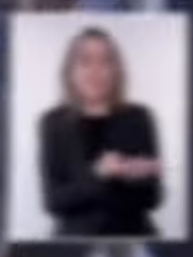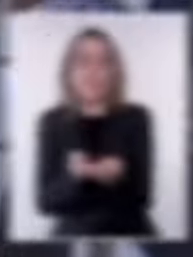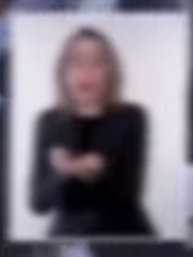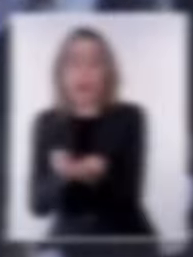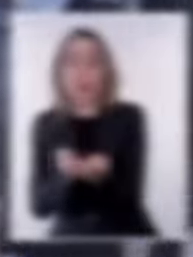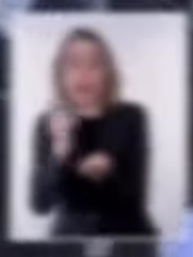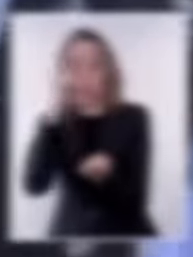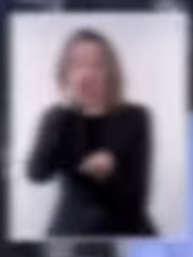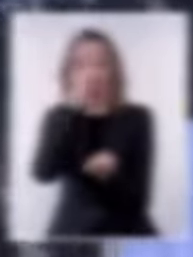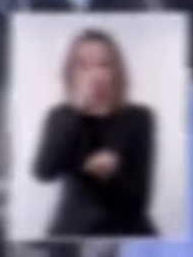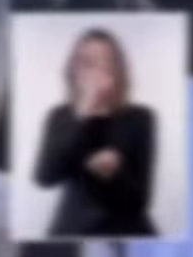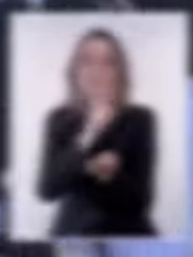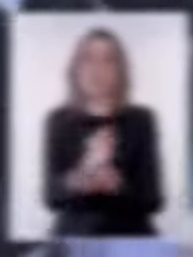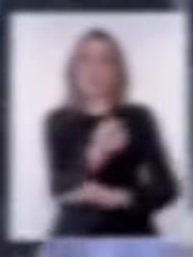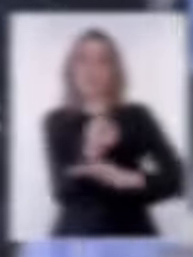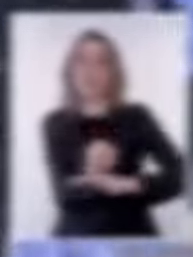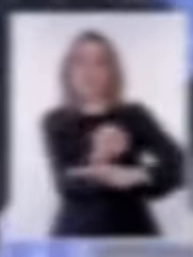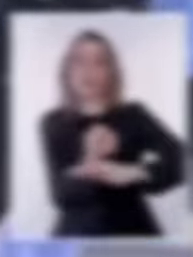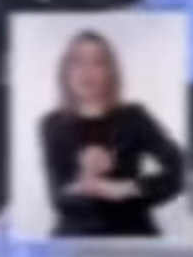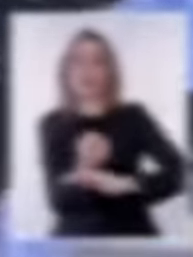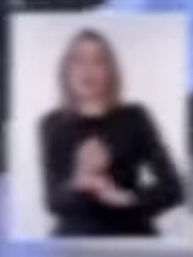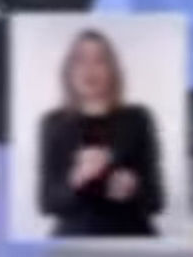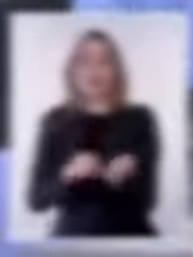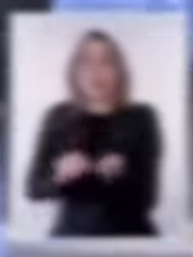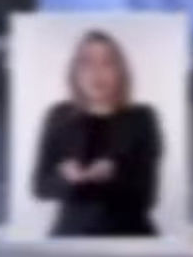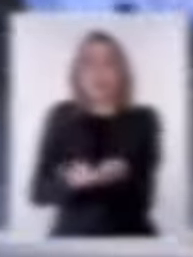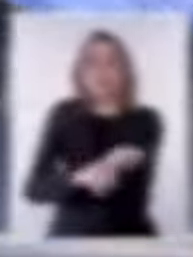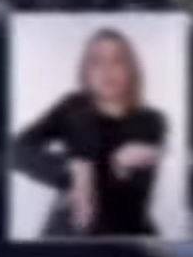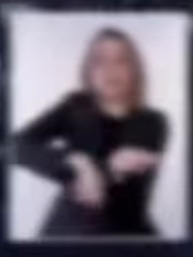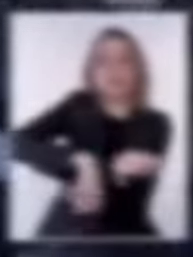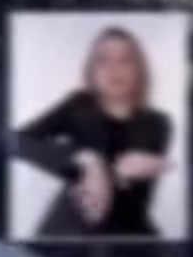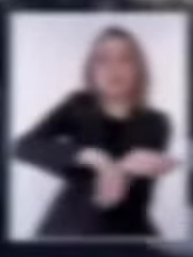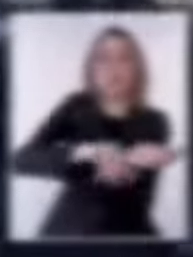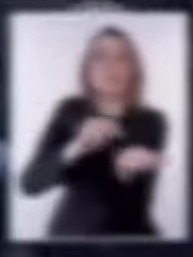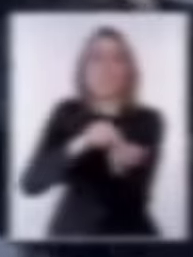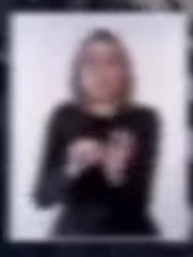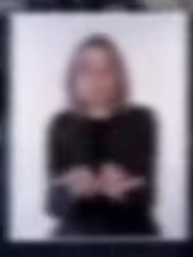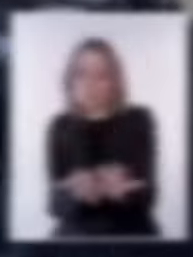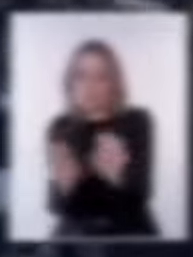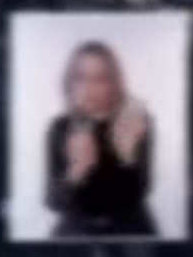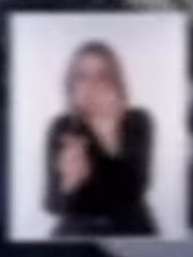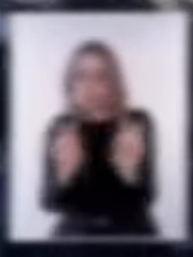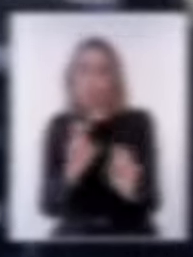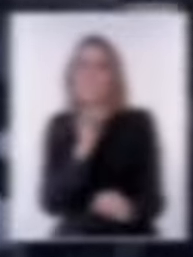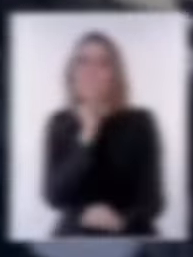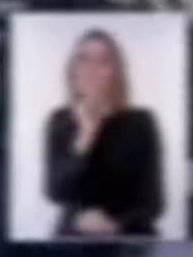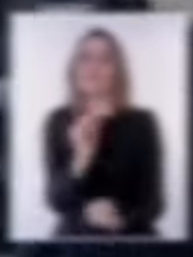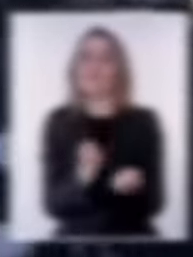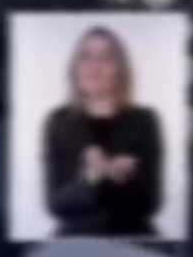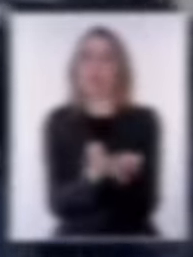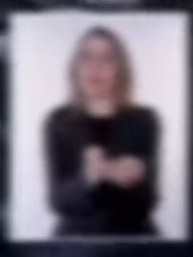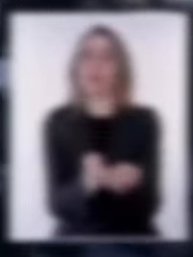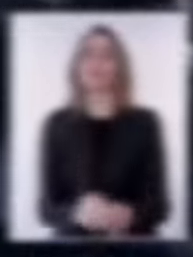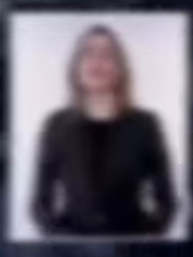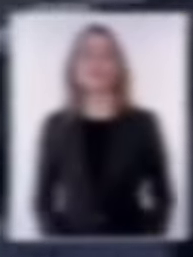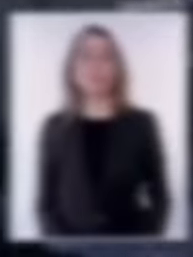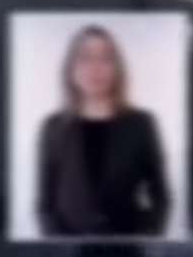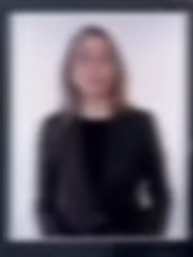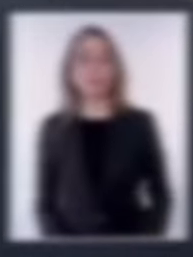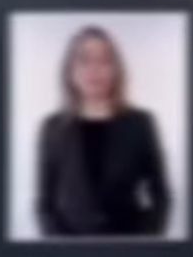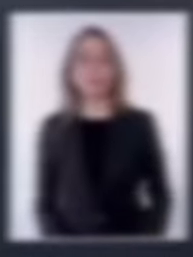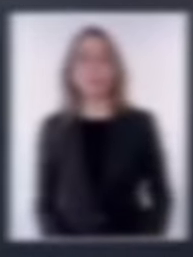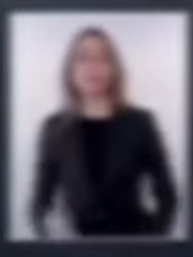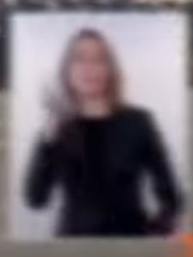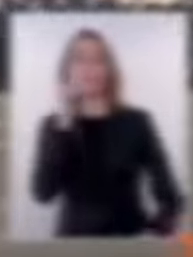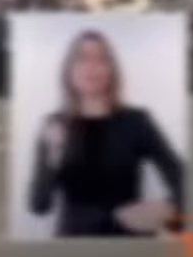Hola, hola, bienvenidos a un nuevo video. Señores, la verdad es que estoy con muchas ganas de ver esto, porque ya que hace poco, o bueno, sería que